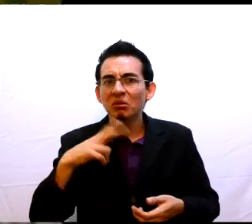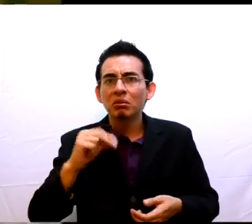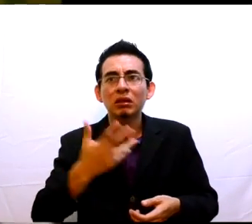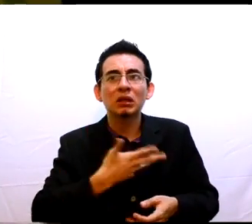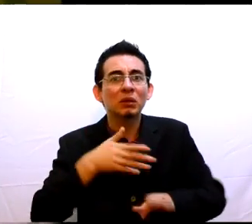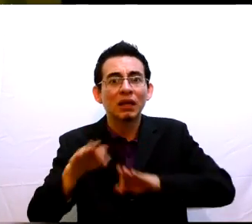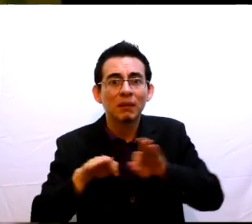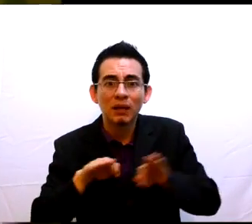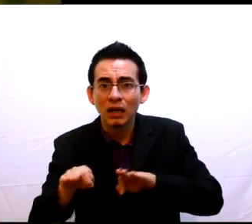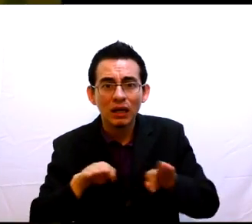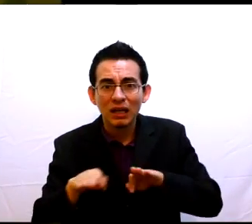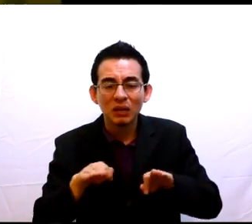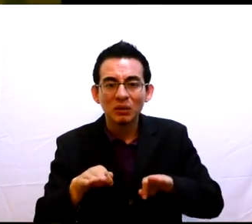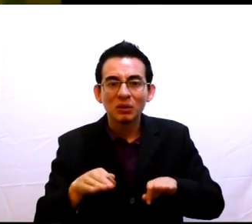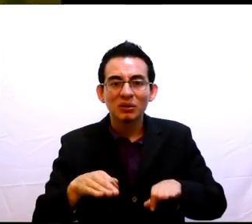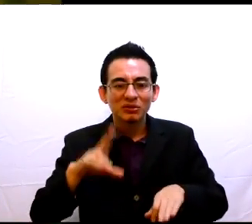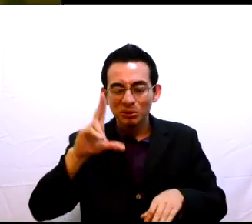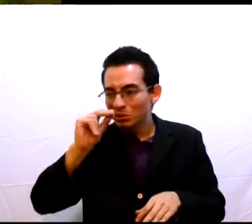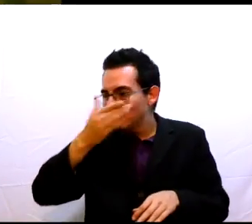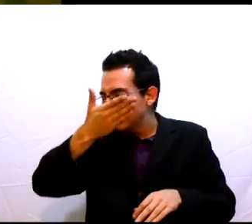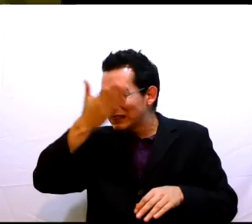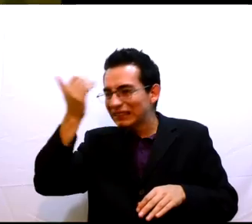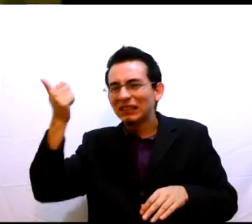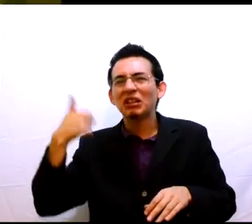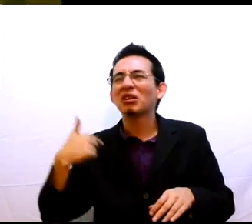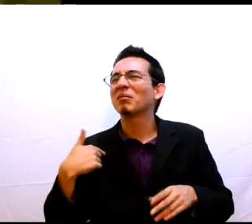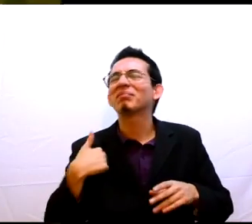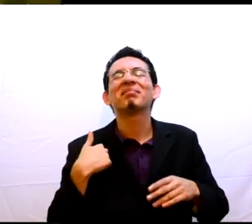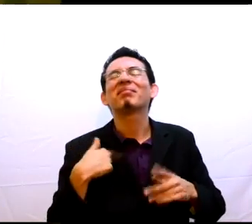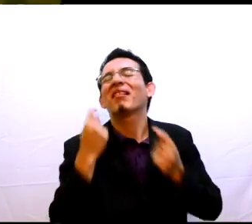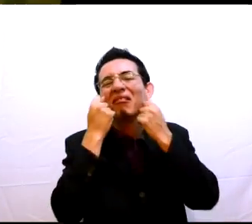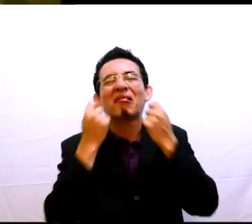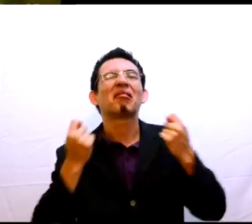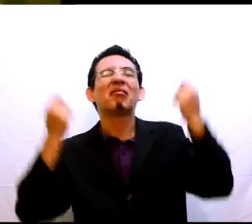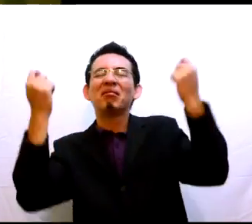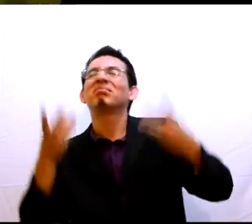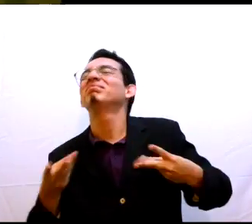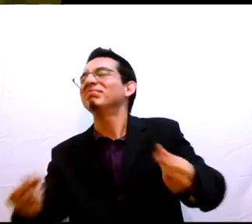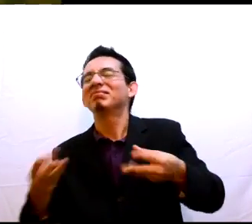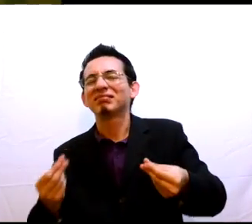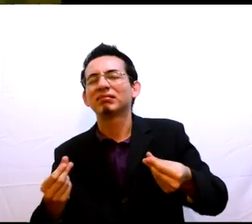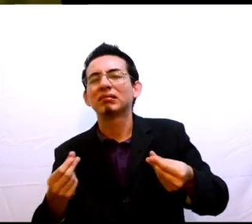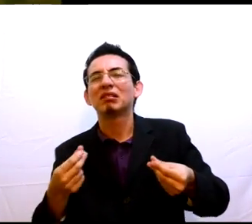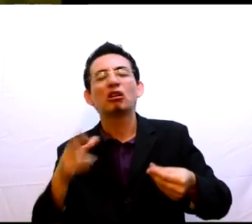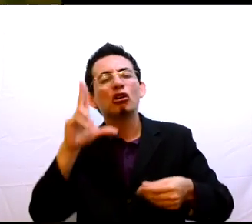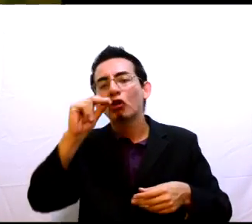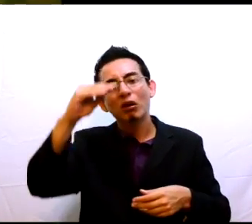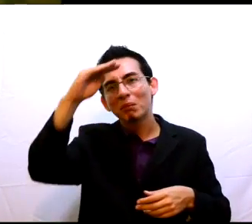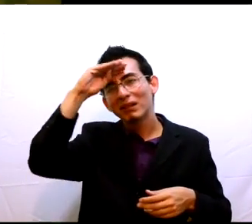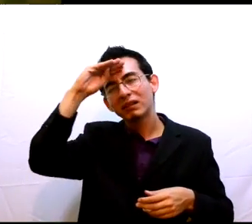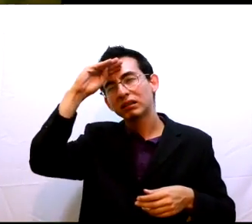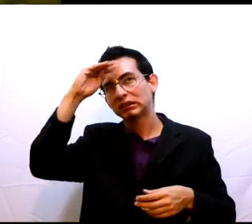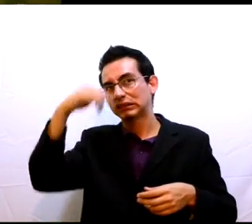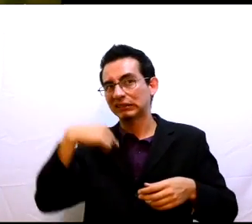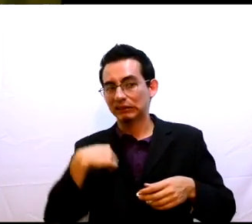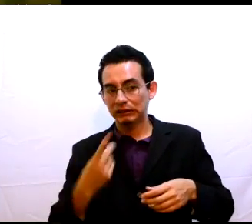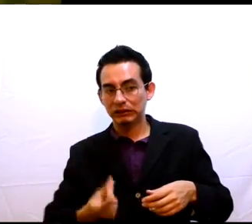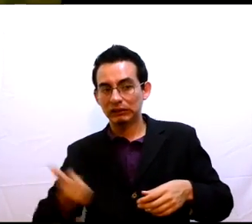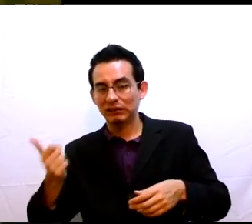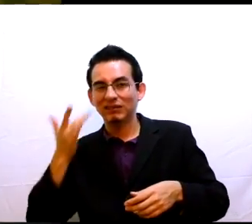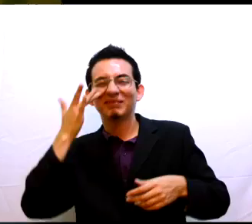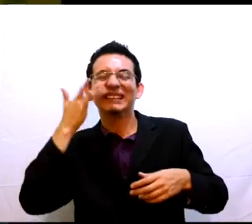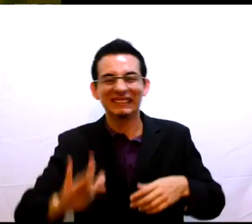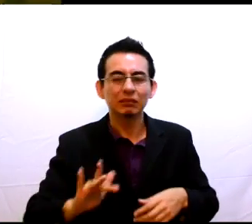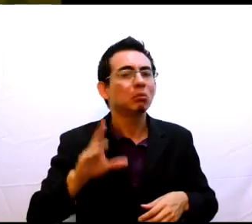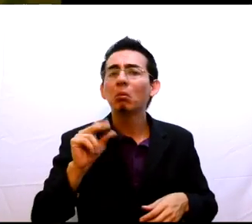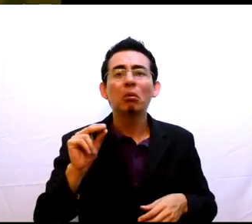tener trabajo no supe yo valorar lo que tenía y fui descuidado entonces en